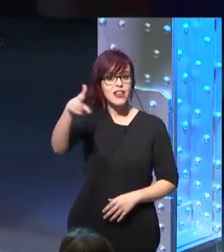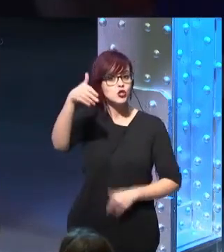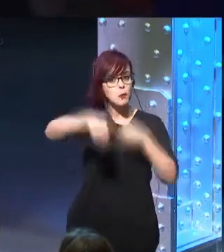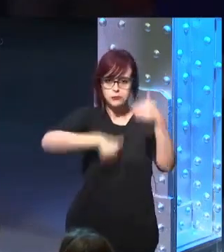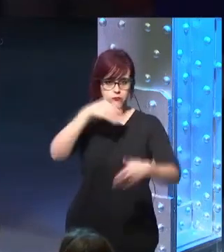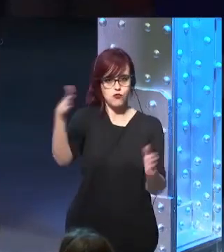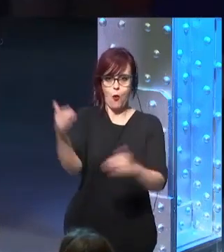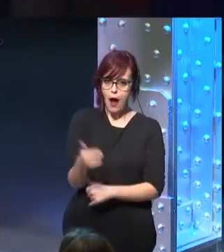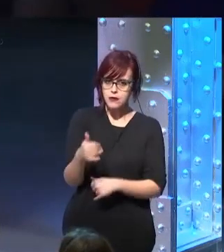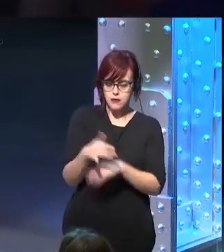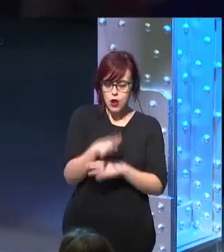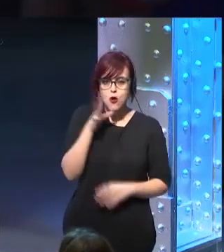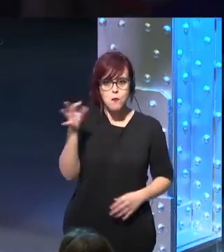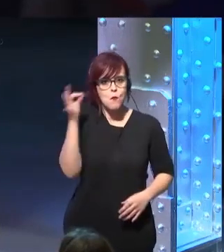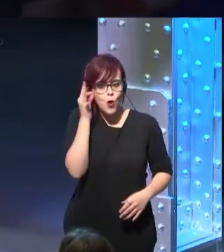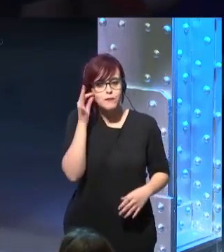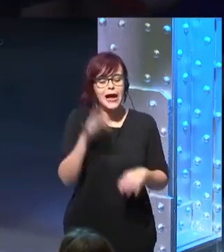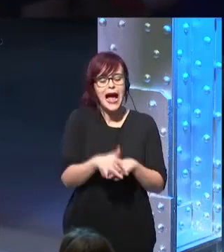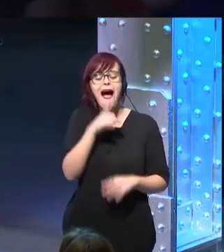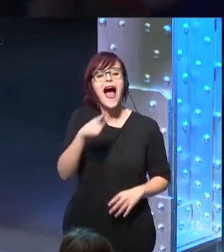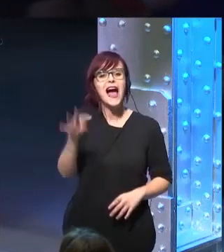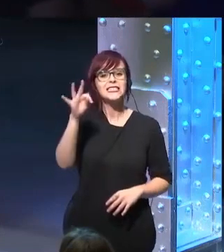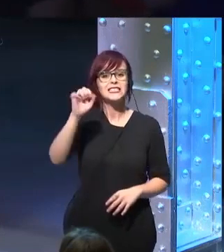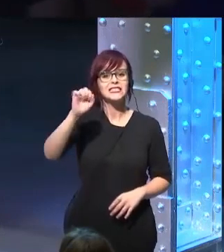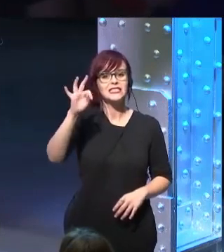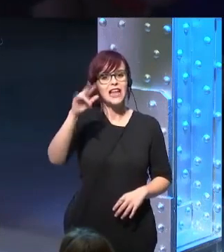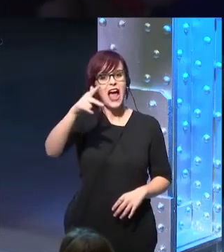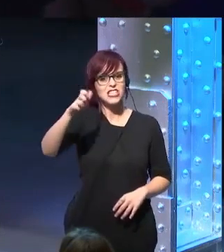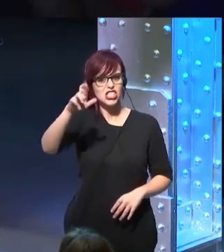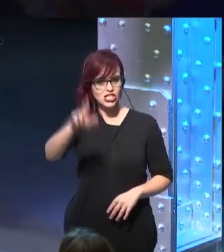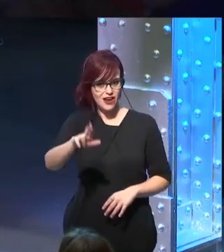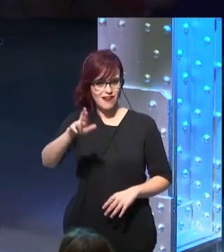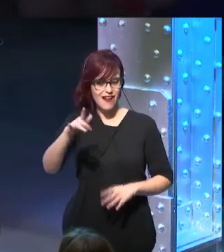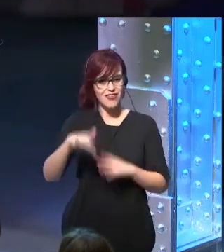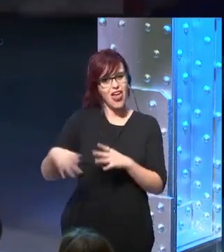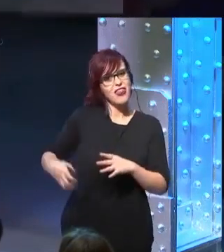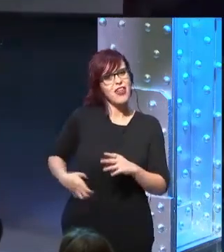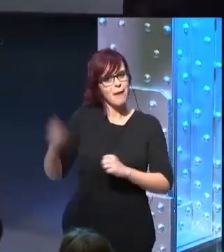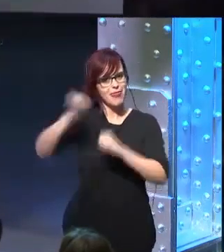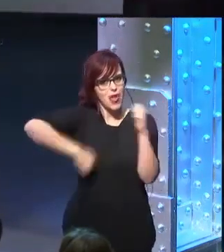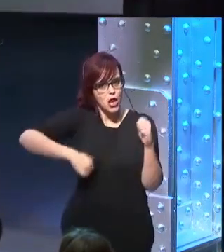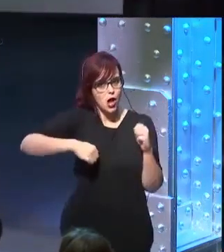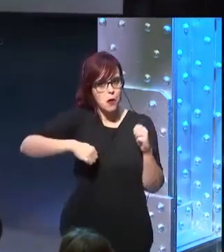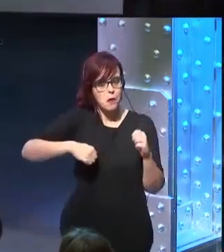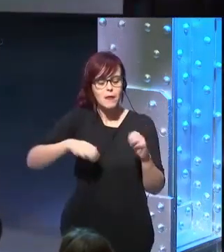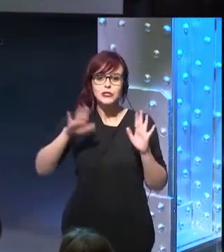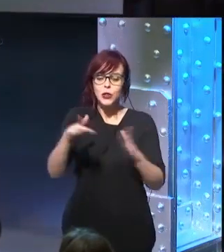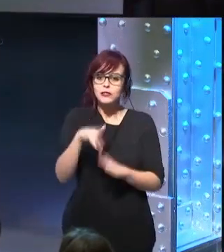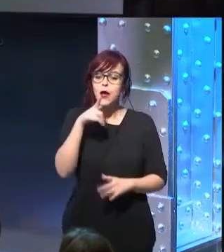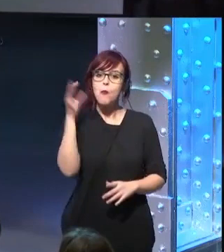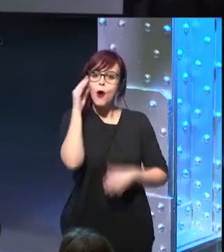ella odiara a la señora Thatcher, sí disfrutó de ver que una mujer podía llegar a ser primera